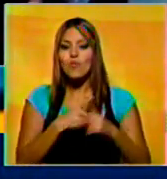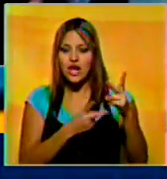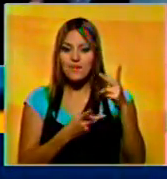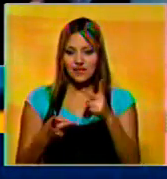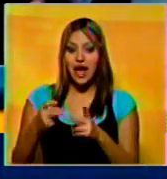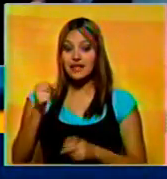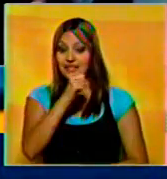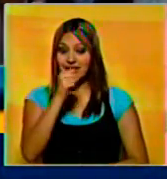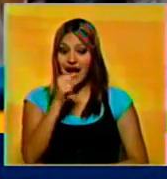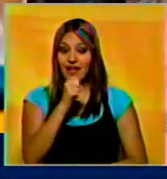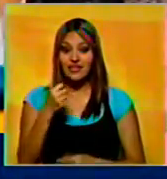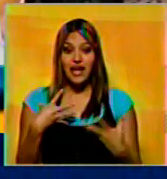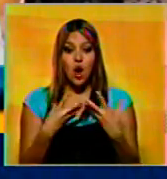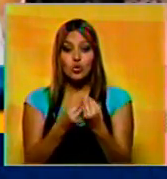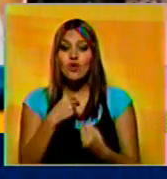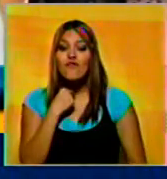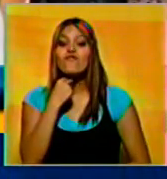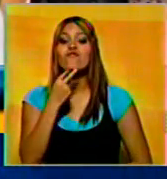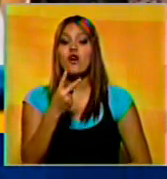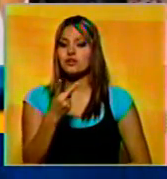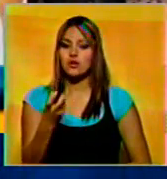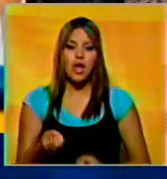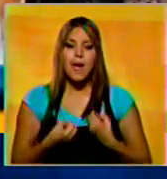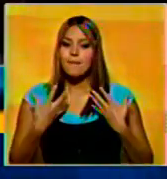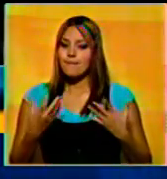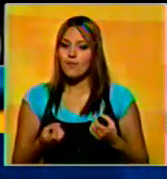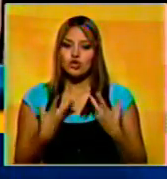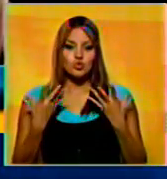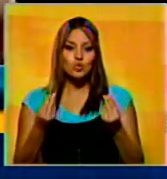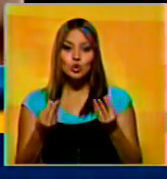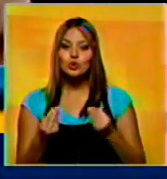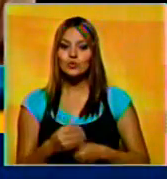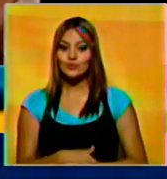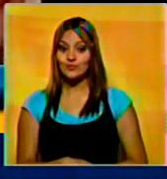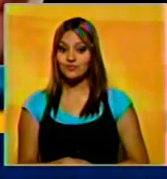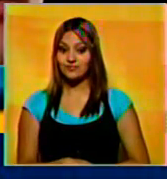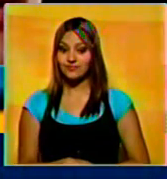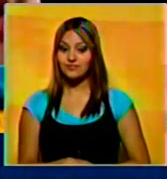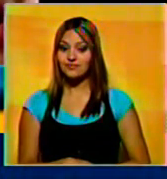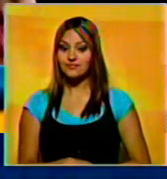y cantar en vivo con ella para mí fue una emoción increíble.